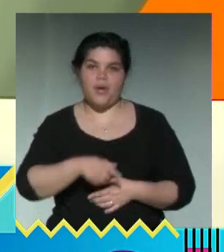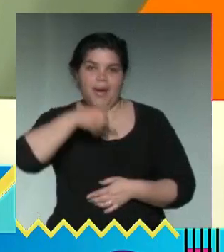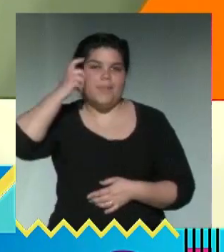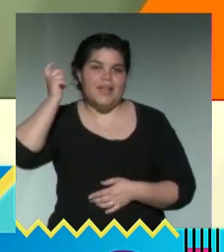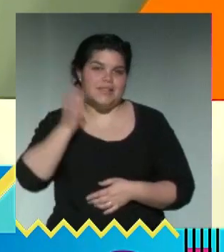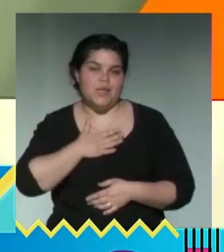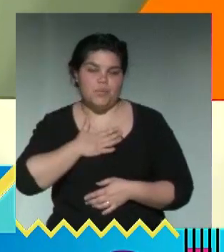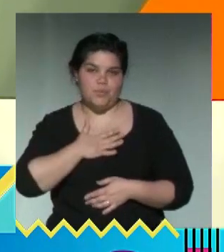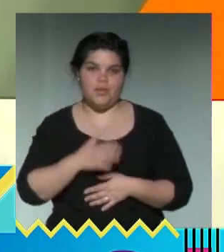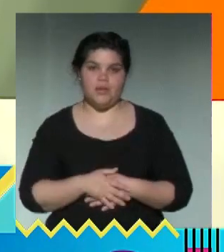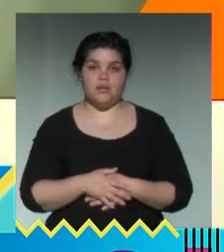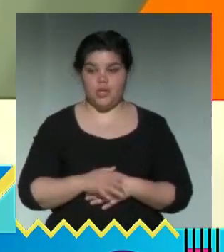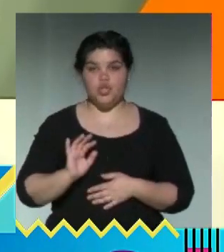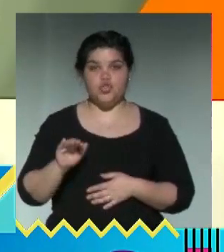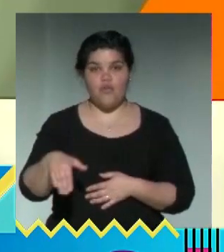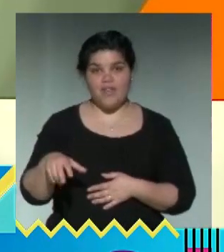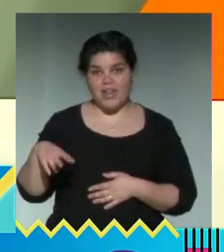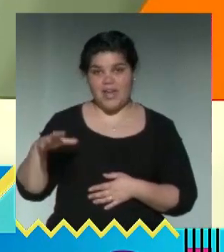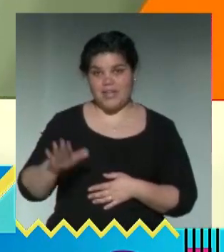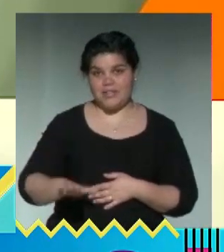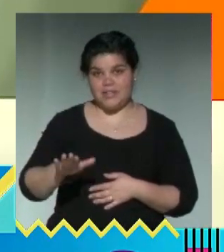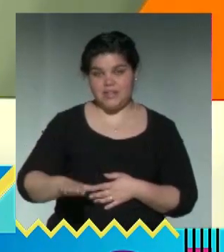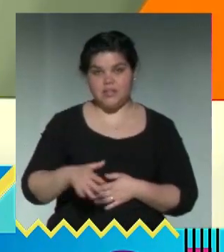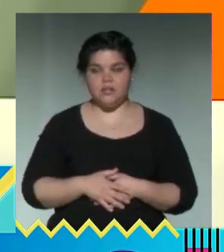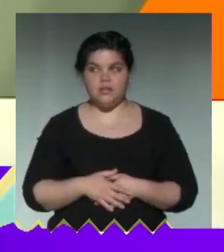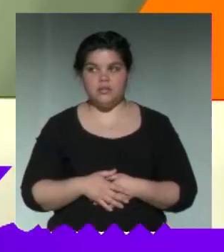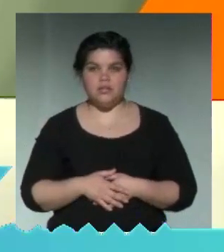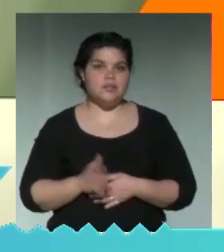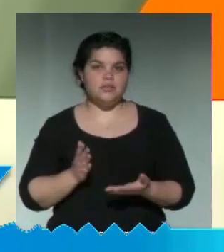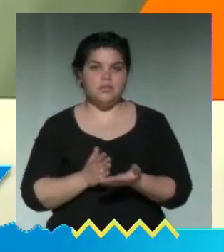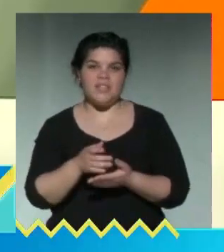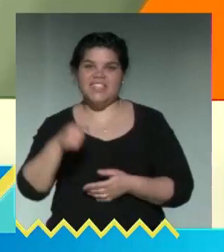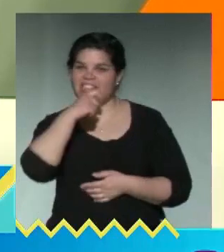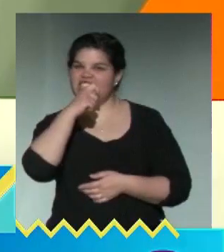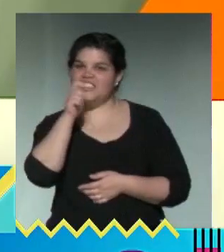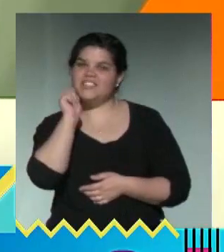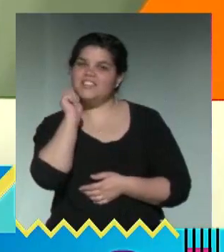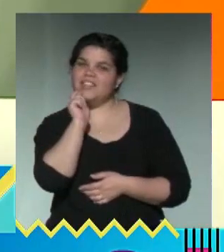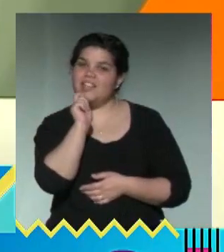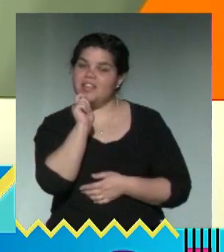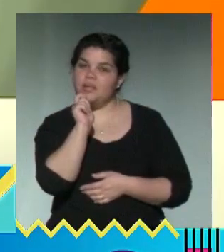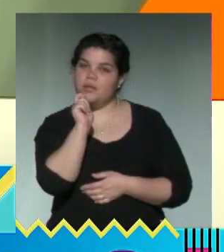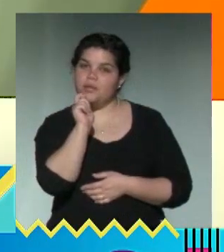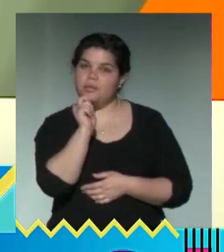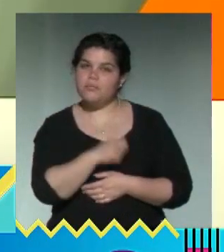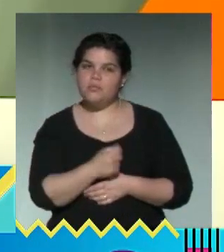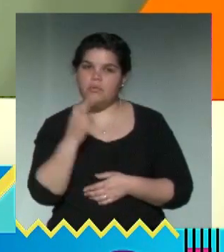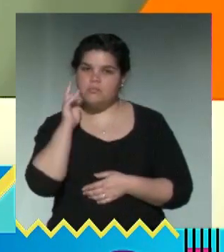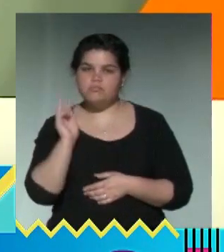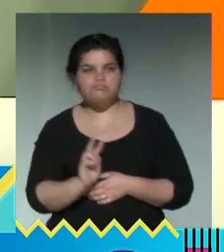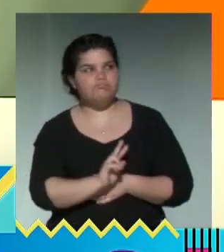ahí. Tengo una sobrina chiquitita y vez pasada por ahí estábamos lavándonos los dientes y me miraba y me